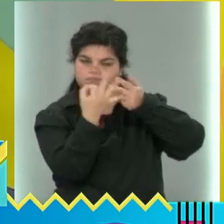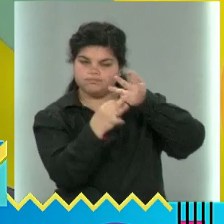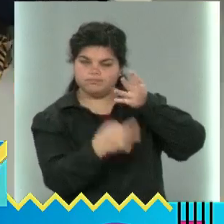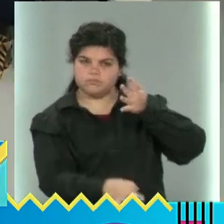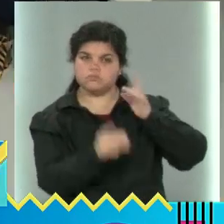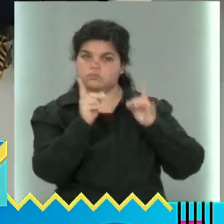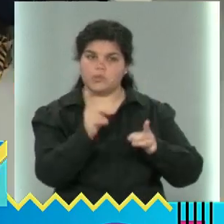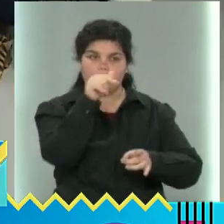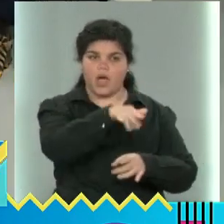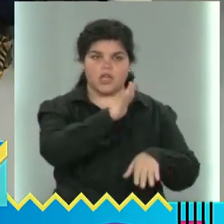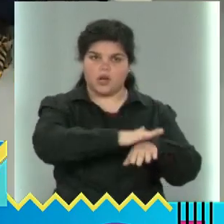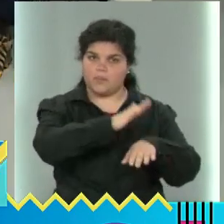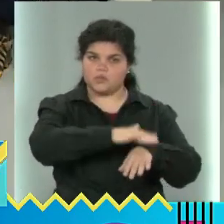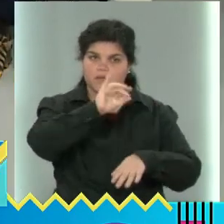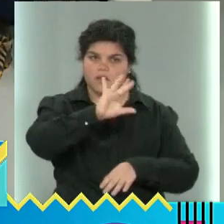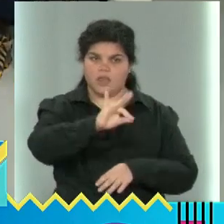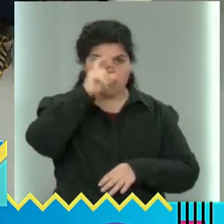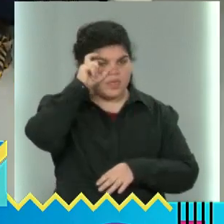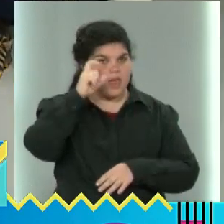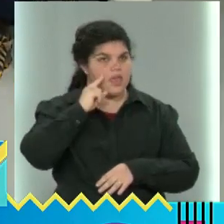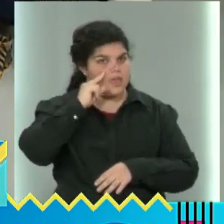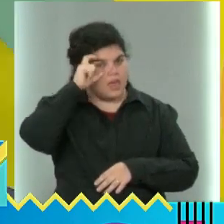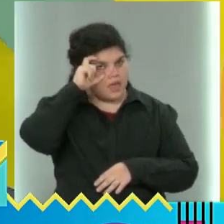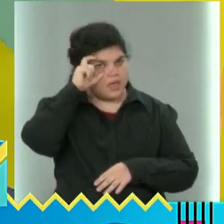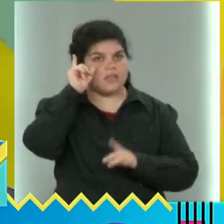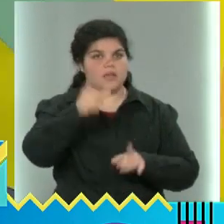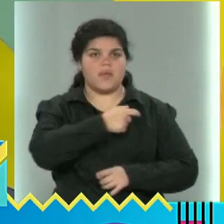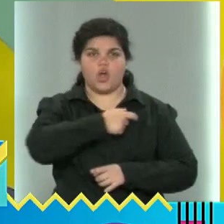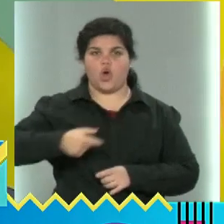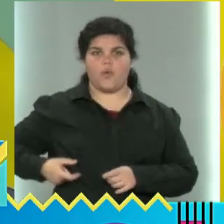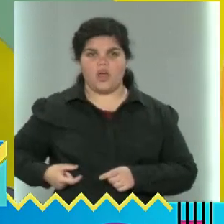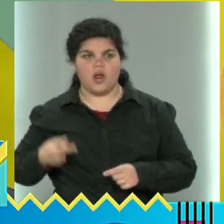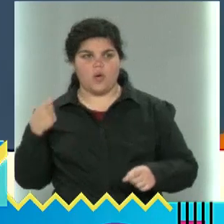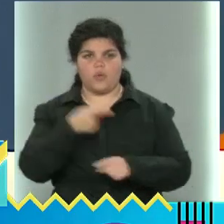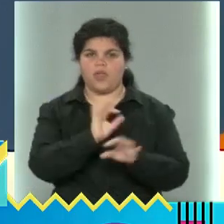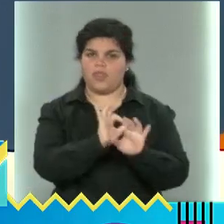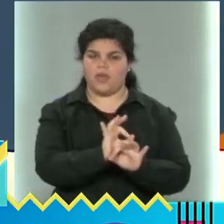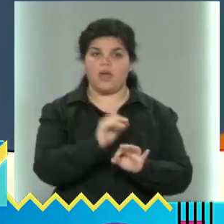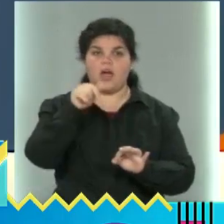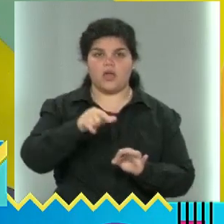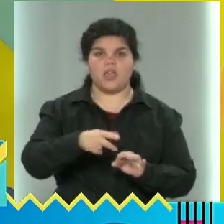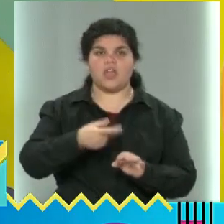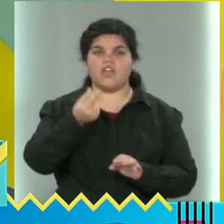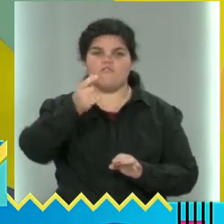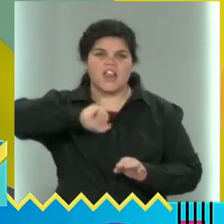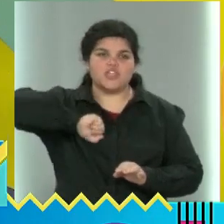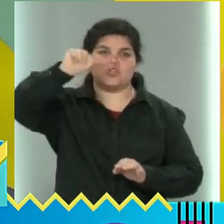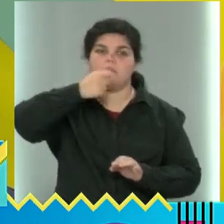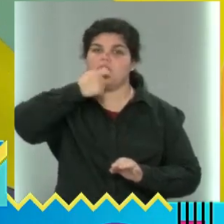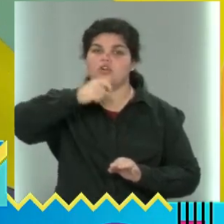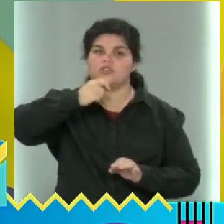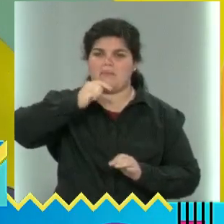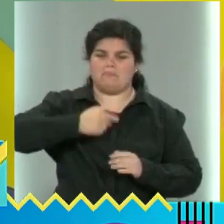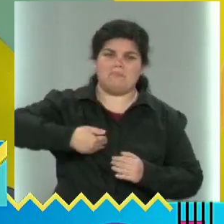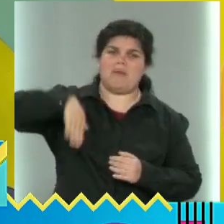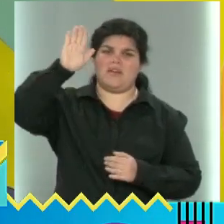tiene la DEIE y con un gobierno que nunca salió a ocultar un número. Cuando tuvimos que decir que la inflación en Mendoza era más alta que la inflación país,